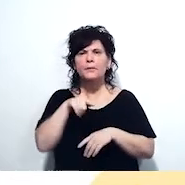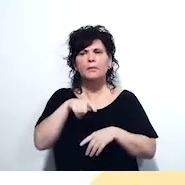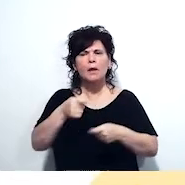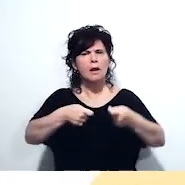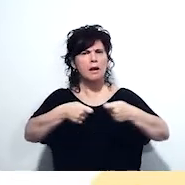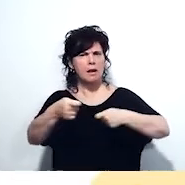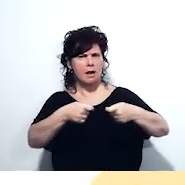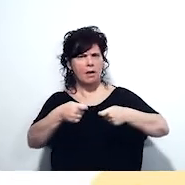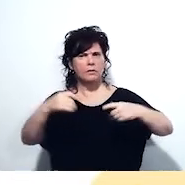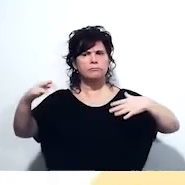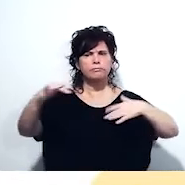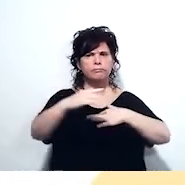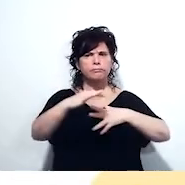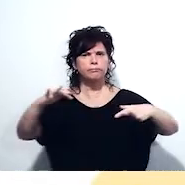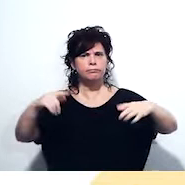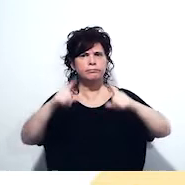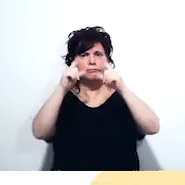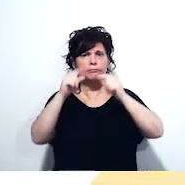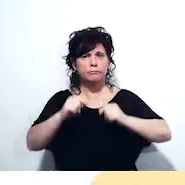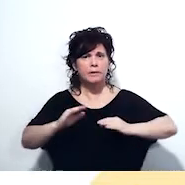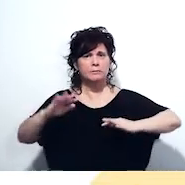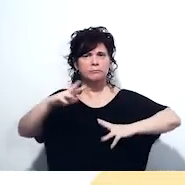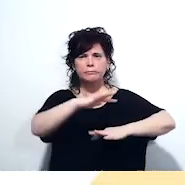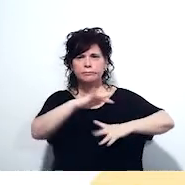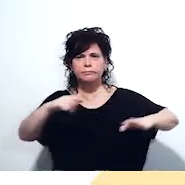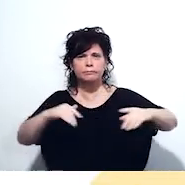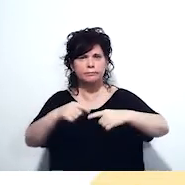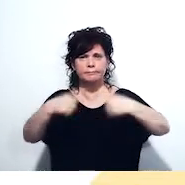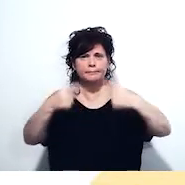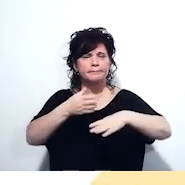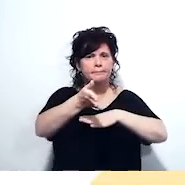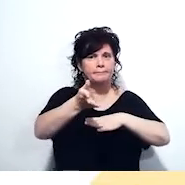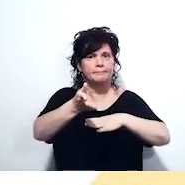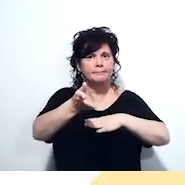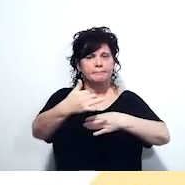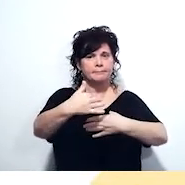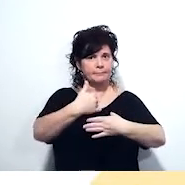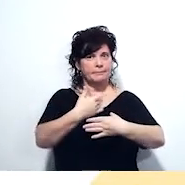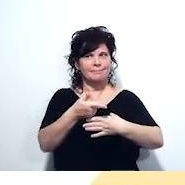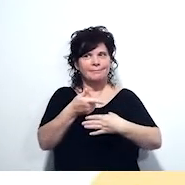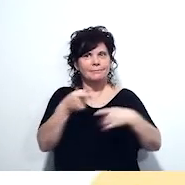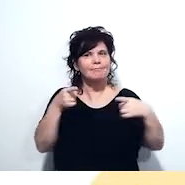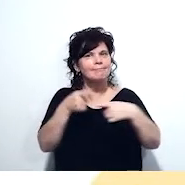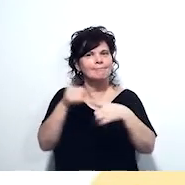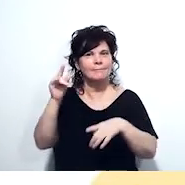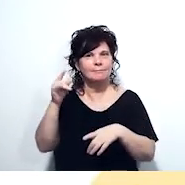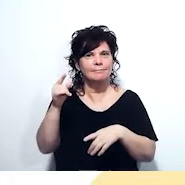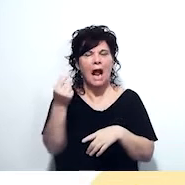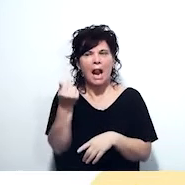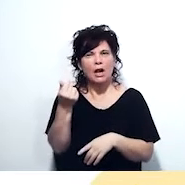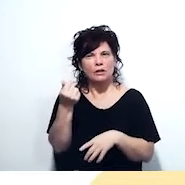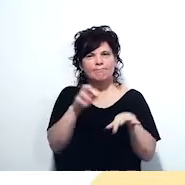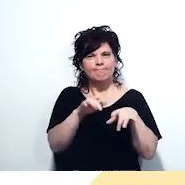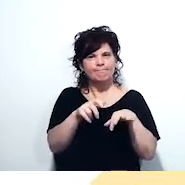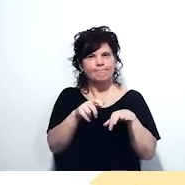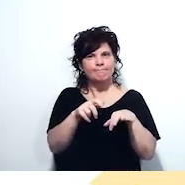que va regulando el flujo transfronterizo de datos, y es un desafío complejo porque la economía digital